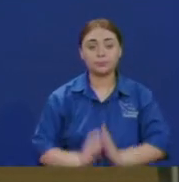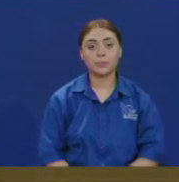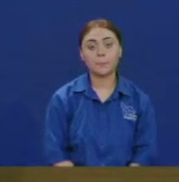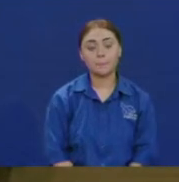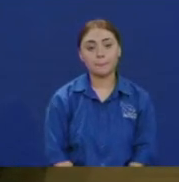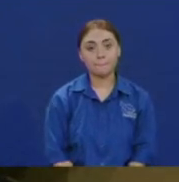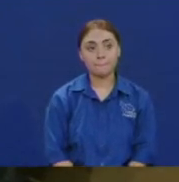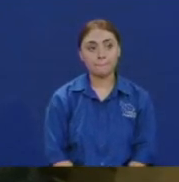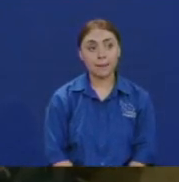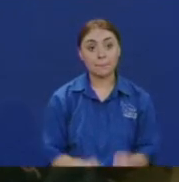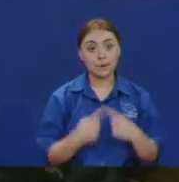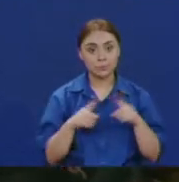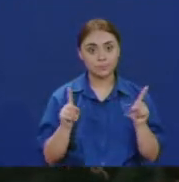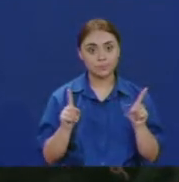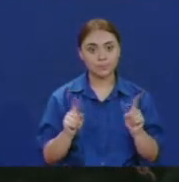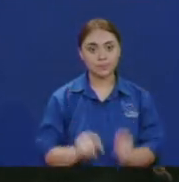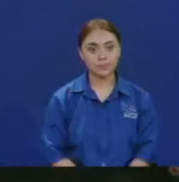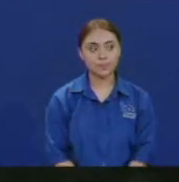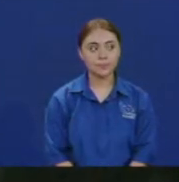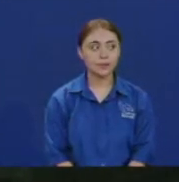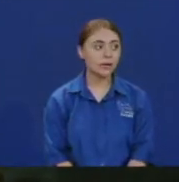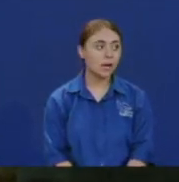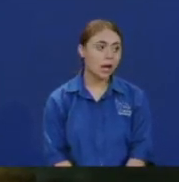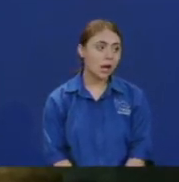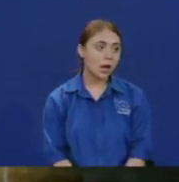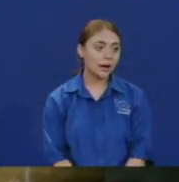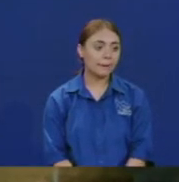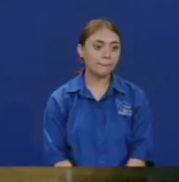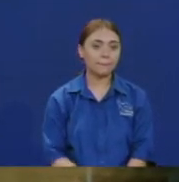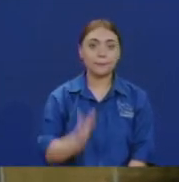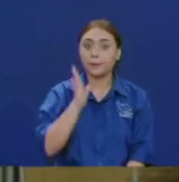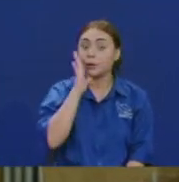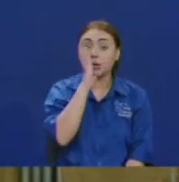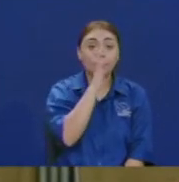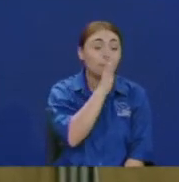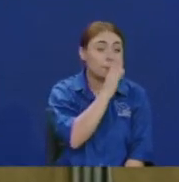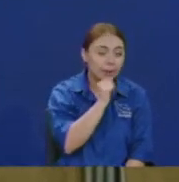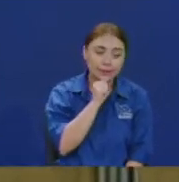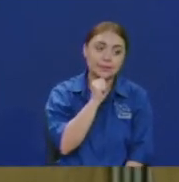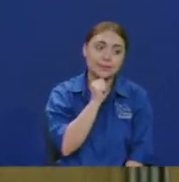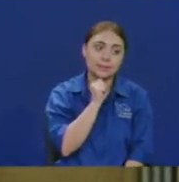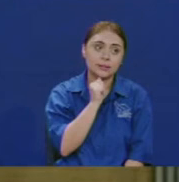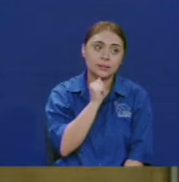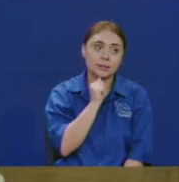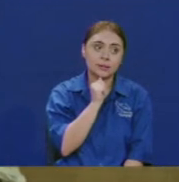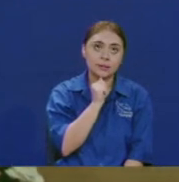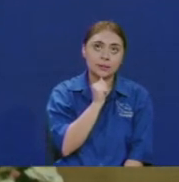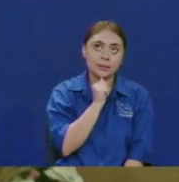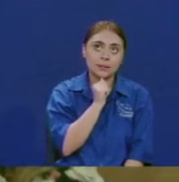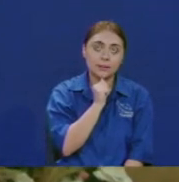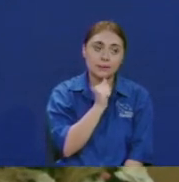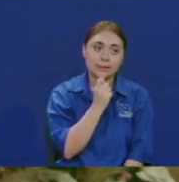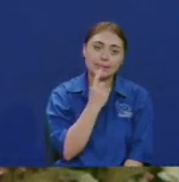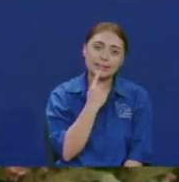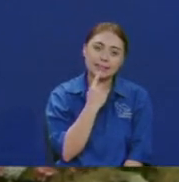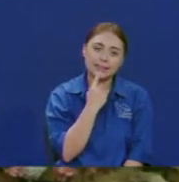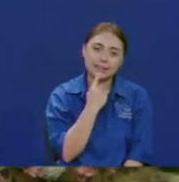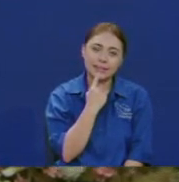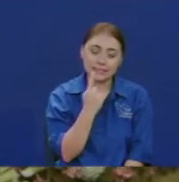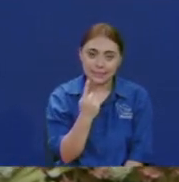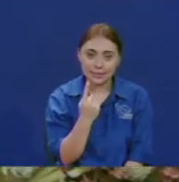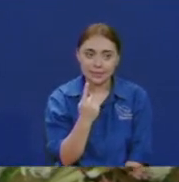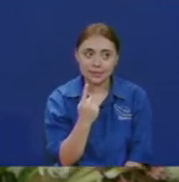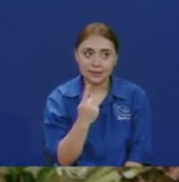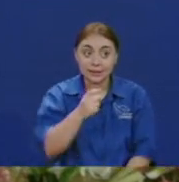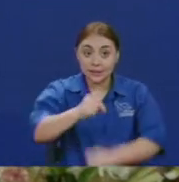Pero no se puede arriesgar a que su fruto sea como el de Isaías capítulo